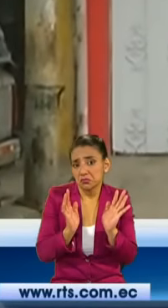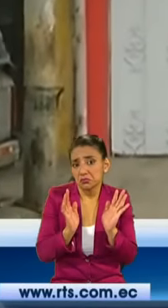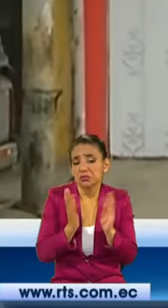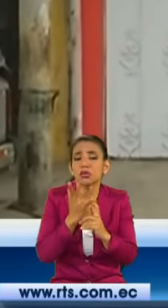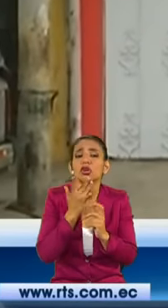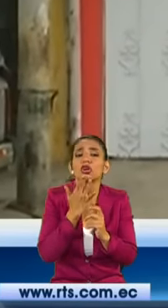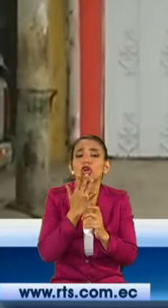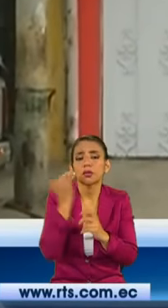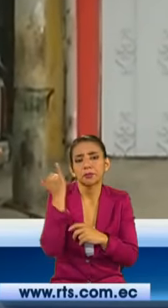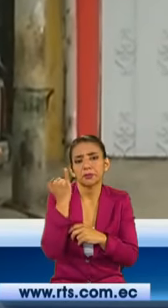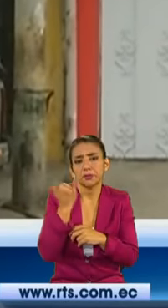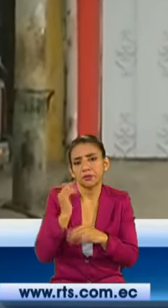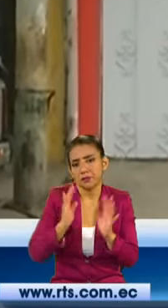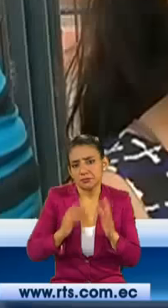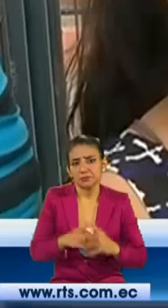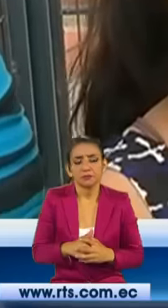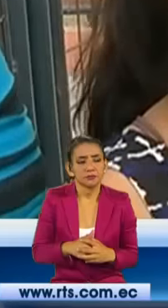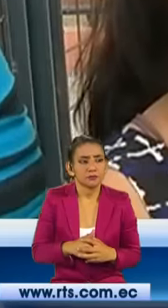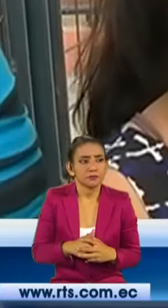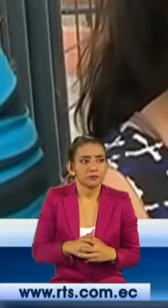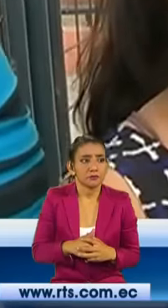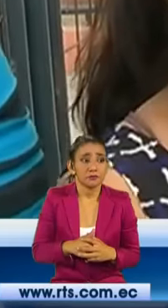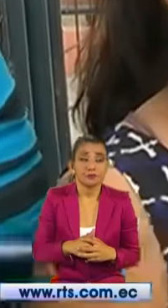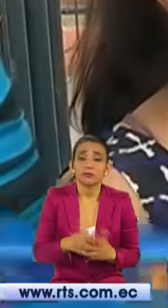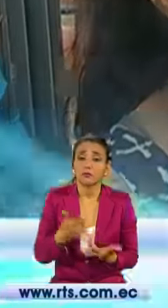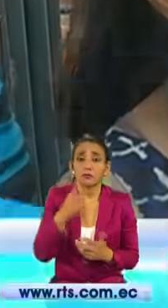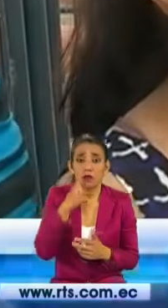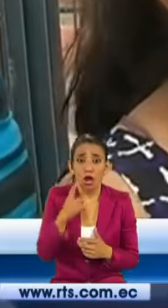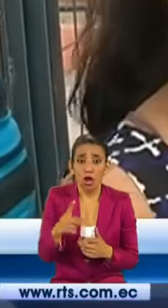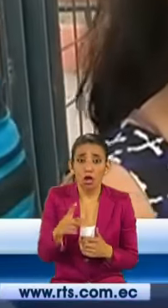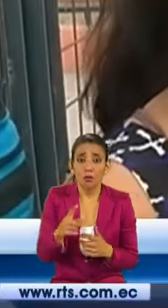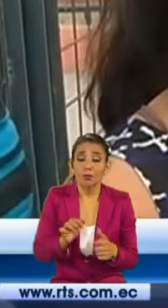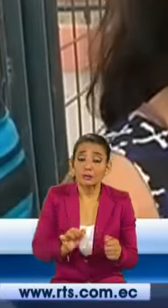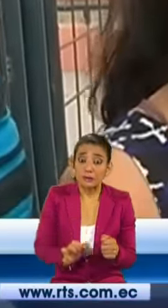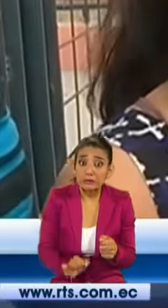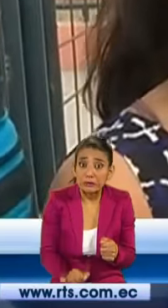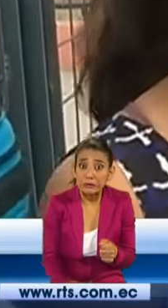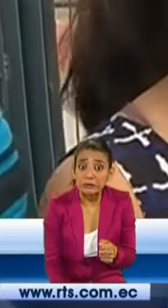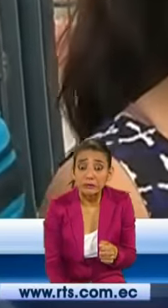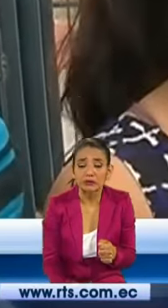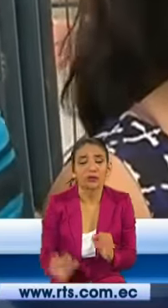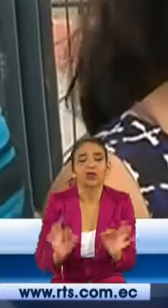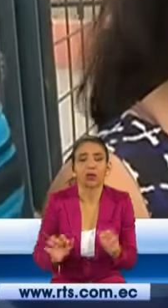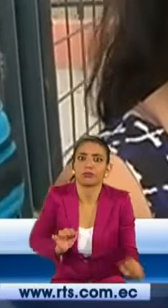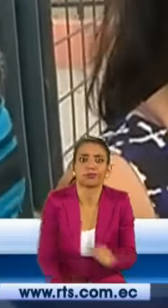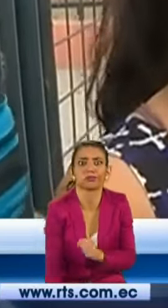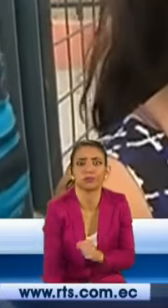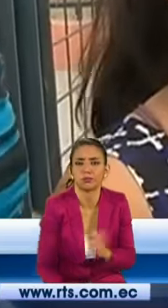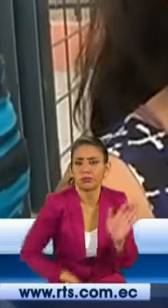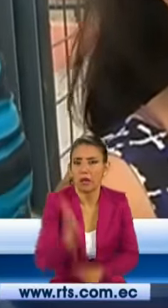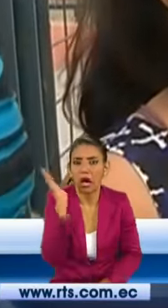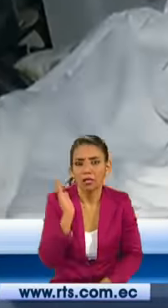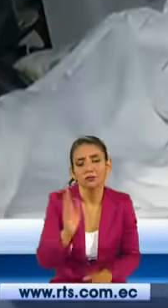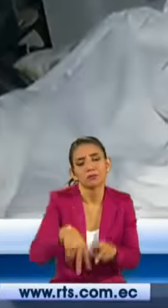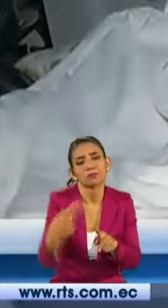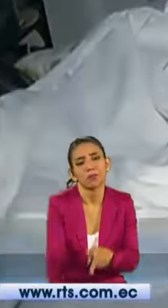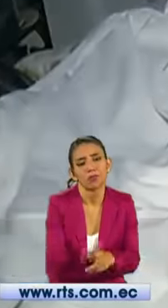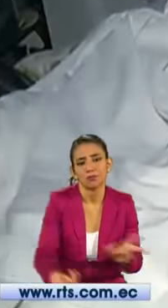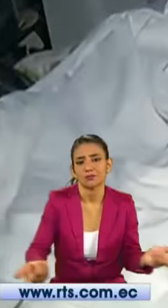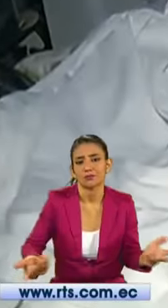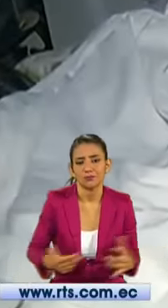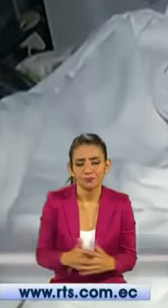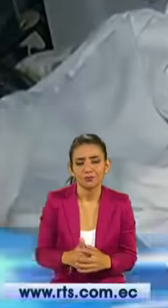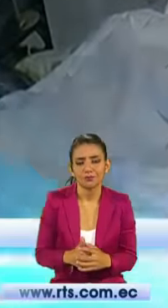color verde. Como siempre, en vez de disminuir la velocidad, lo que hizo fue aumentarla. Y el paso que dio ella, la invistió. Su